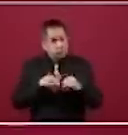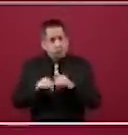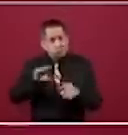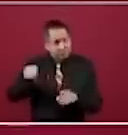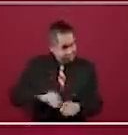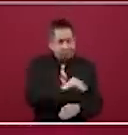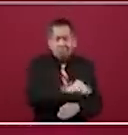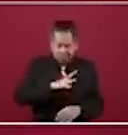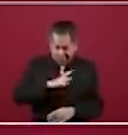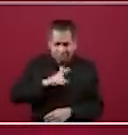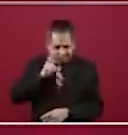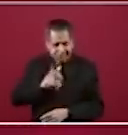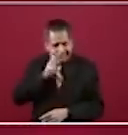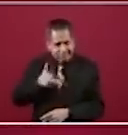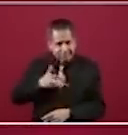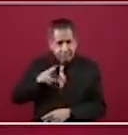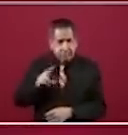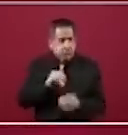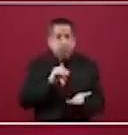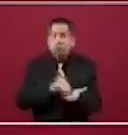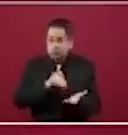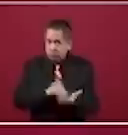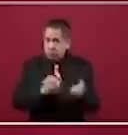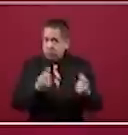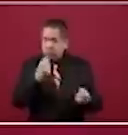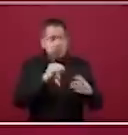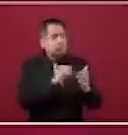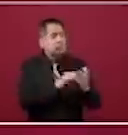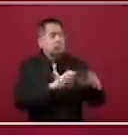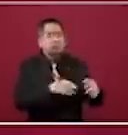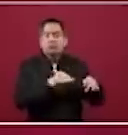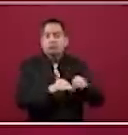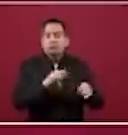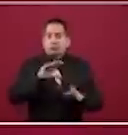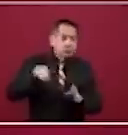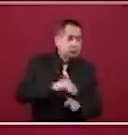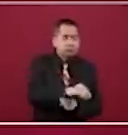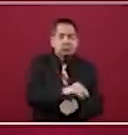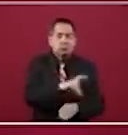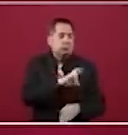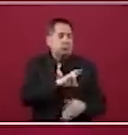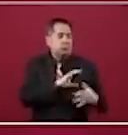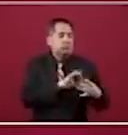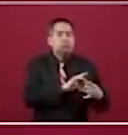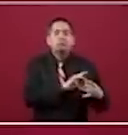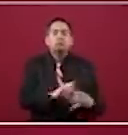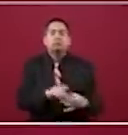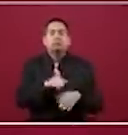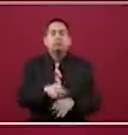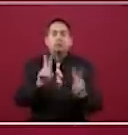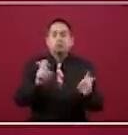empresas o trabajan en empresas vinculadas a